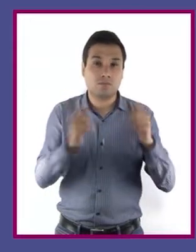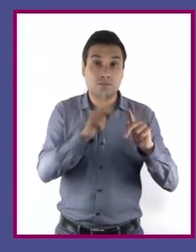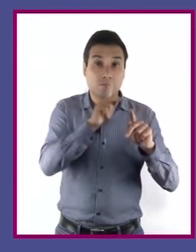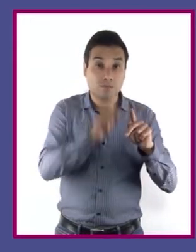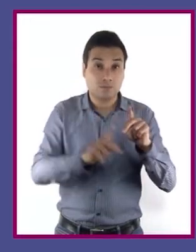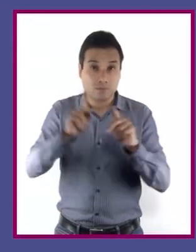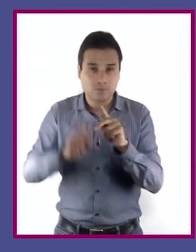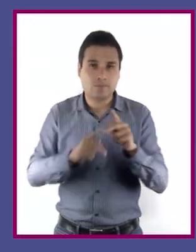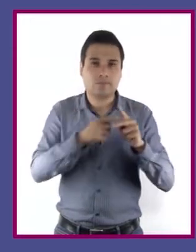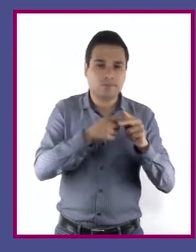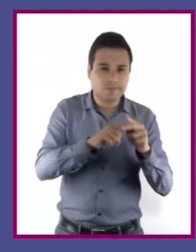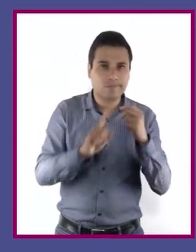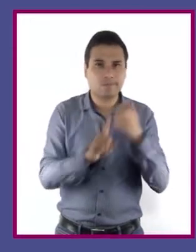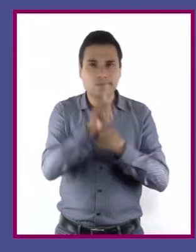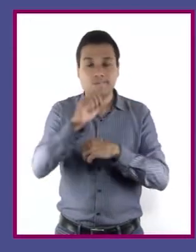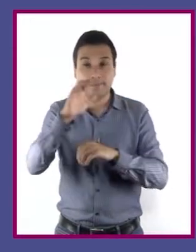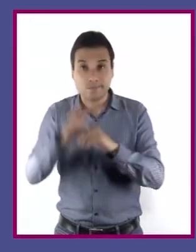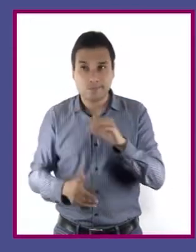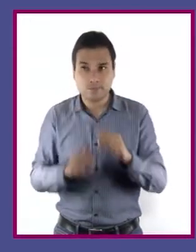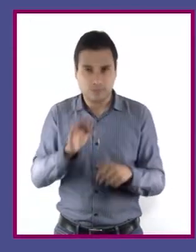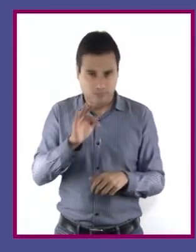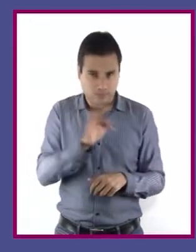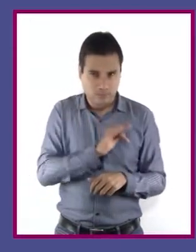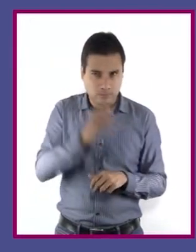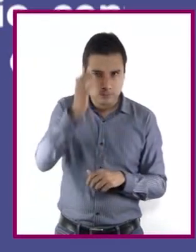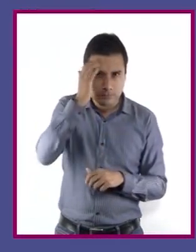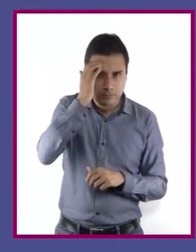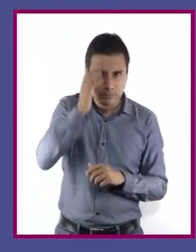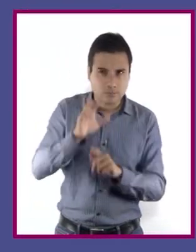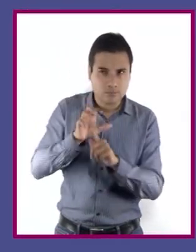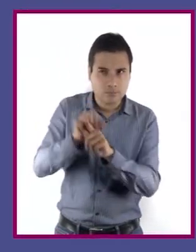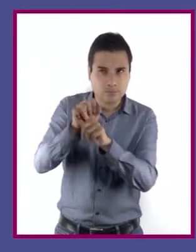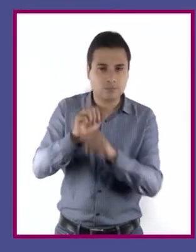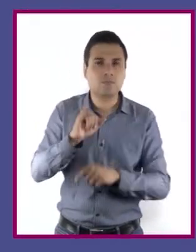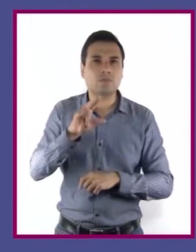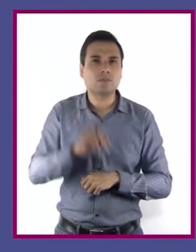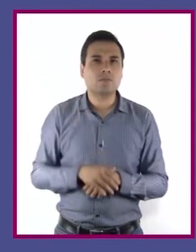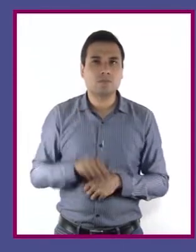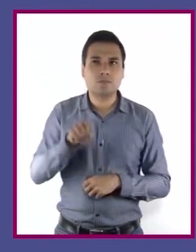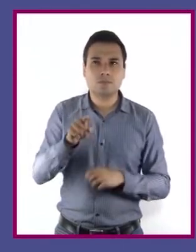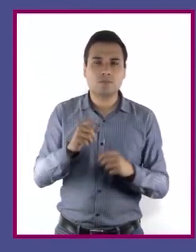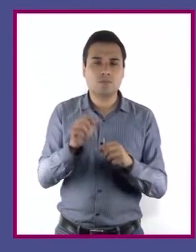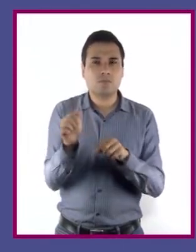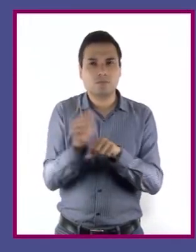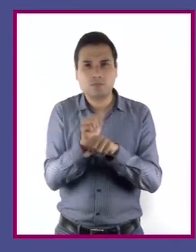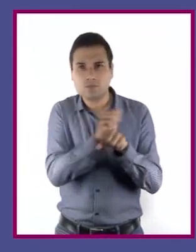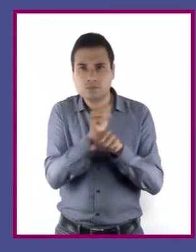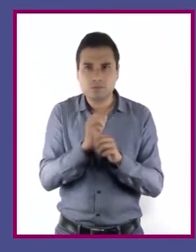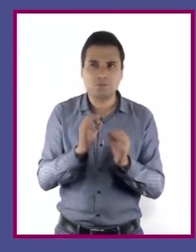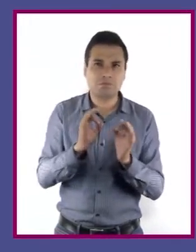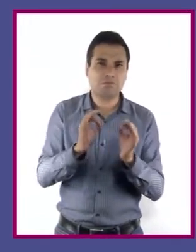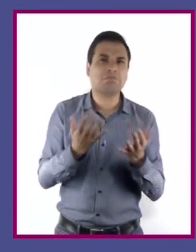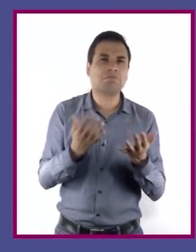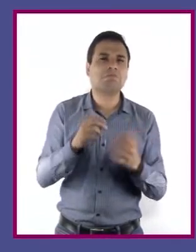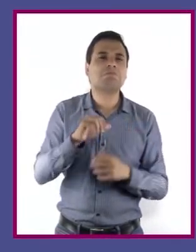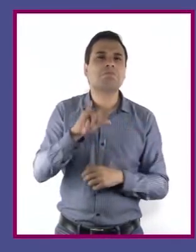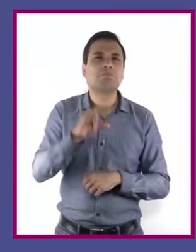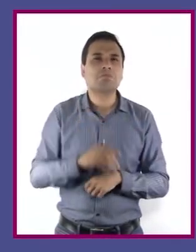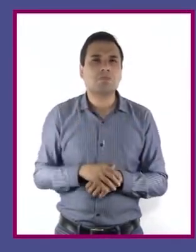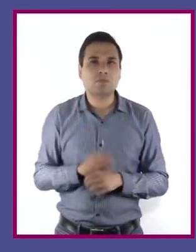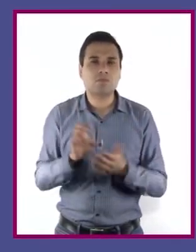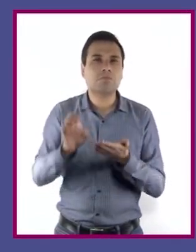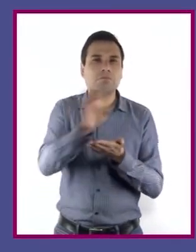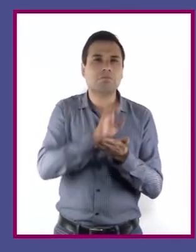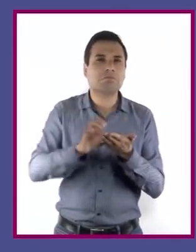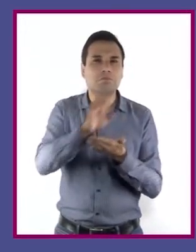inicio, conflicto o situación problemática y desenlace. La interpretación de los actores y las actrices. La escenografía.